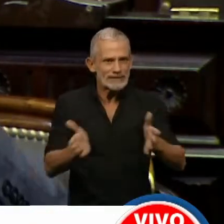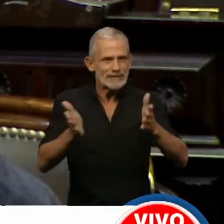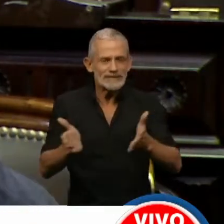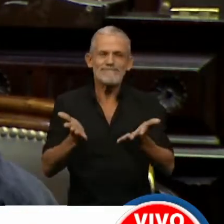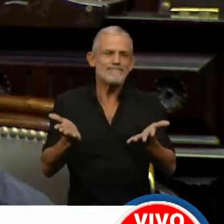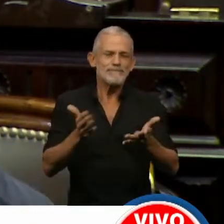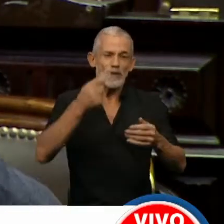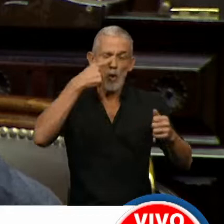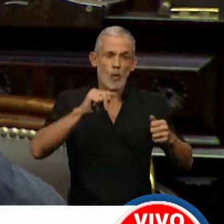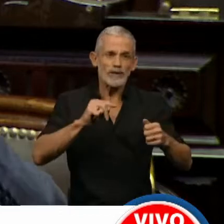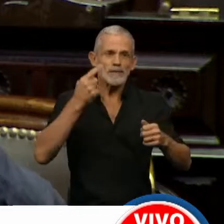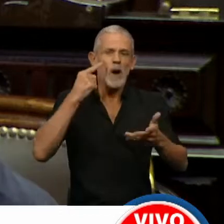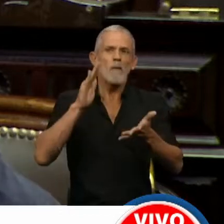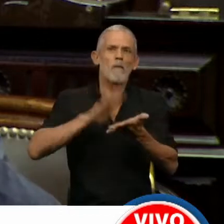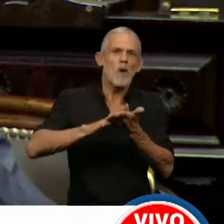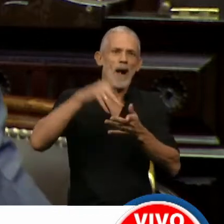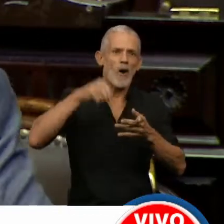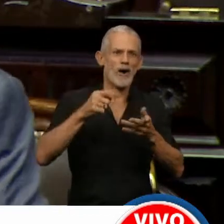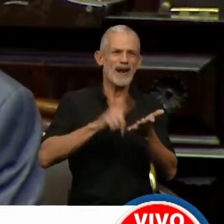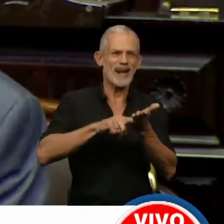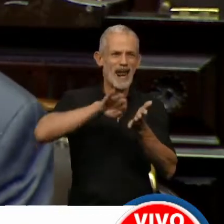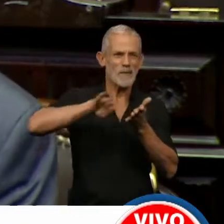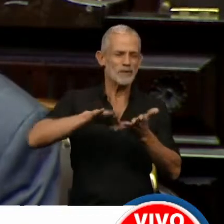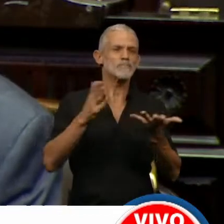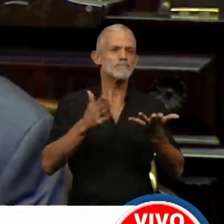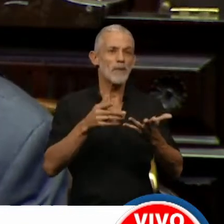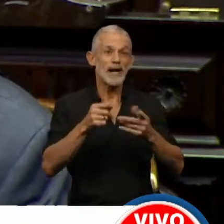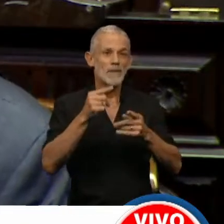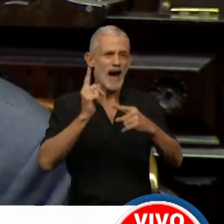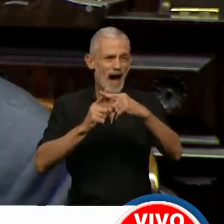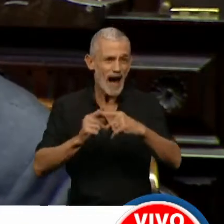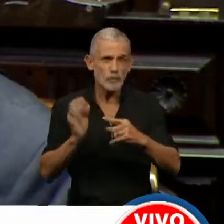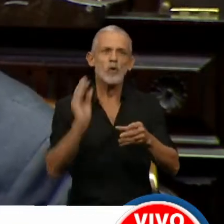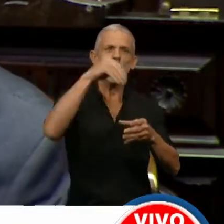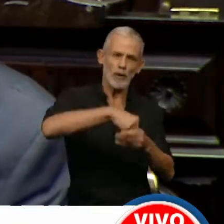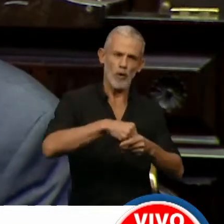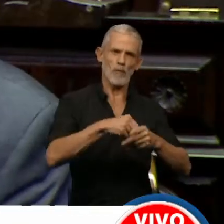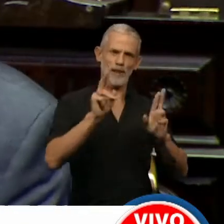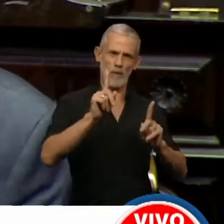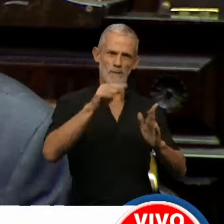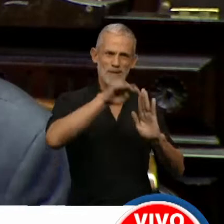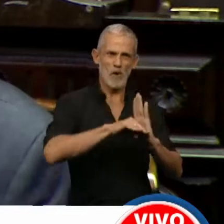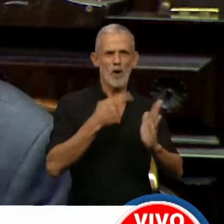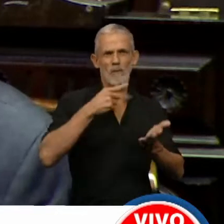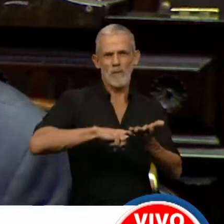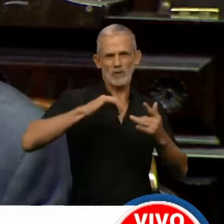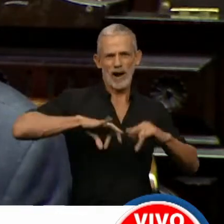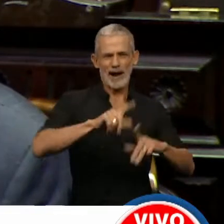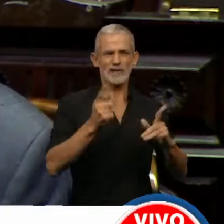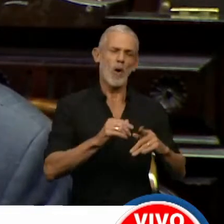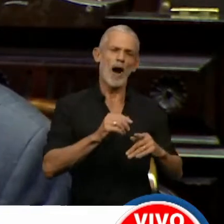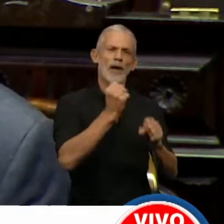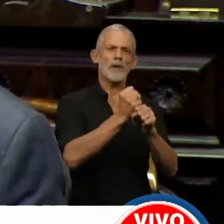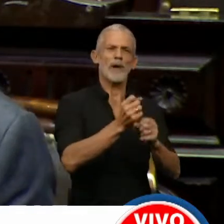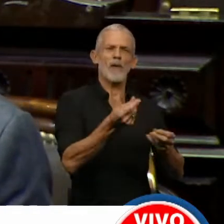hacemos un último intento hoy en el recinto de sesiones para que los trabajadores autónomos sean incorporados. Porque si no, parece que hay trabajadores de